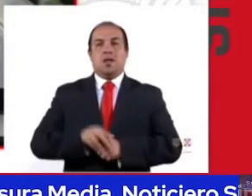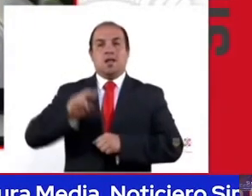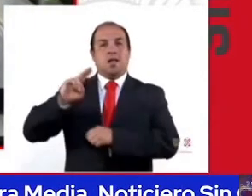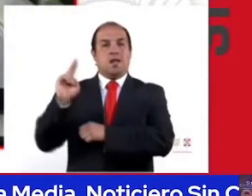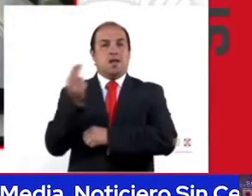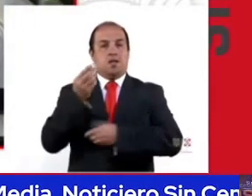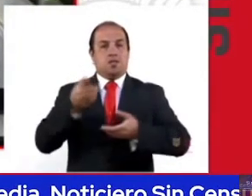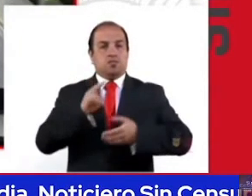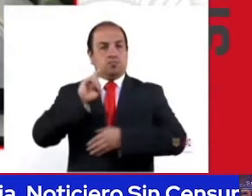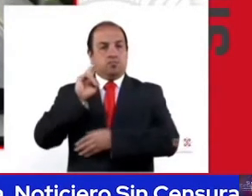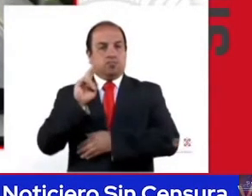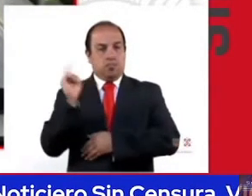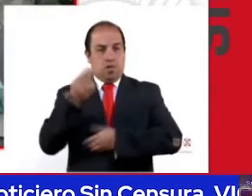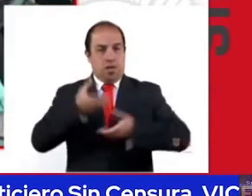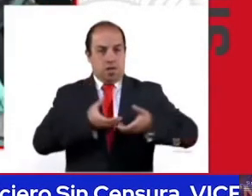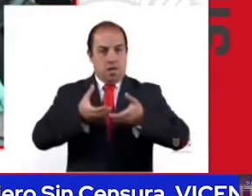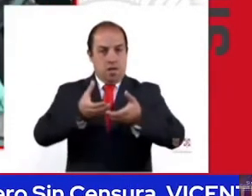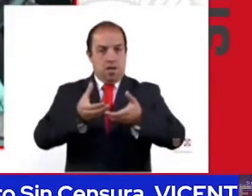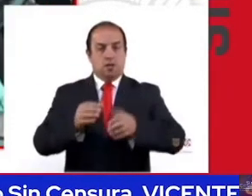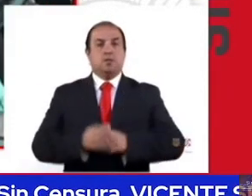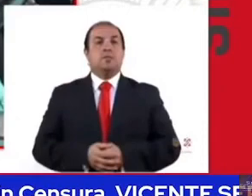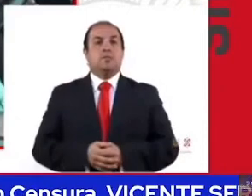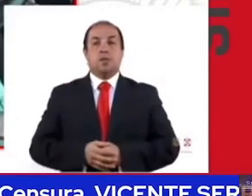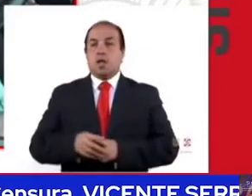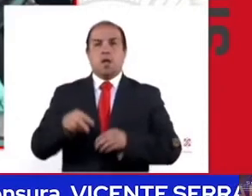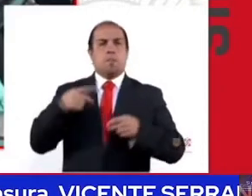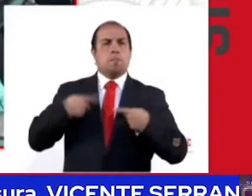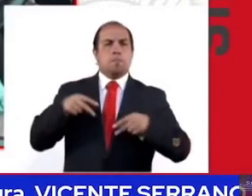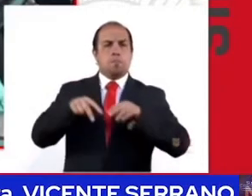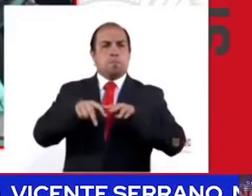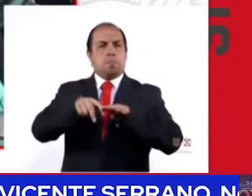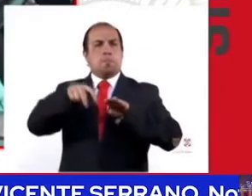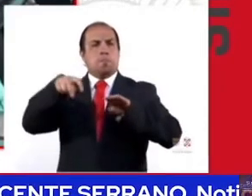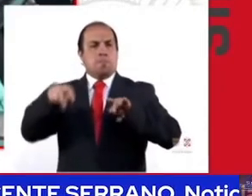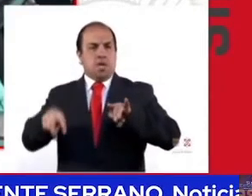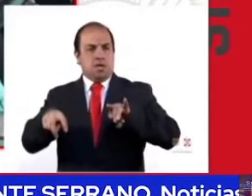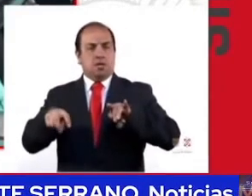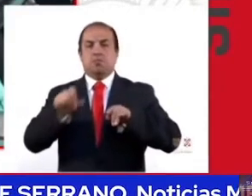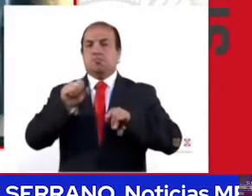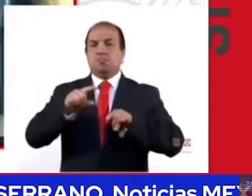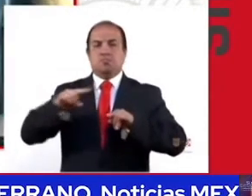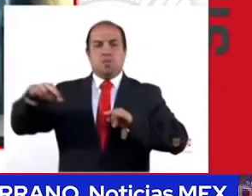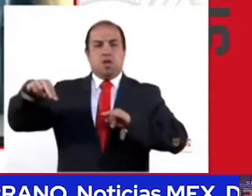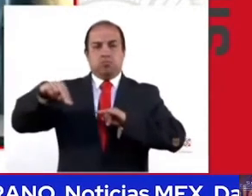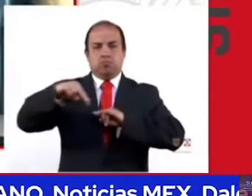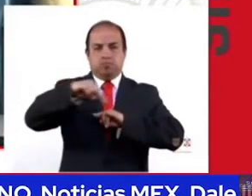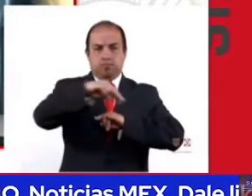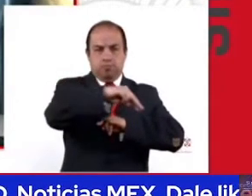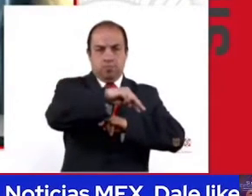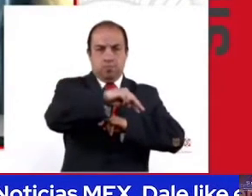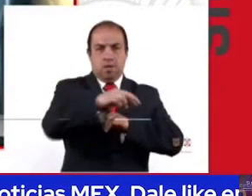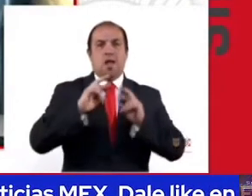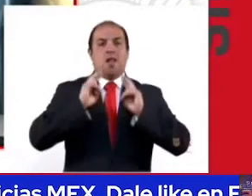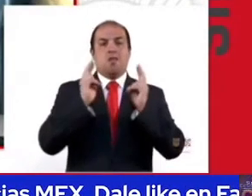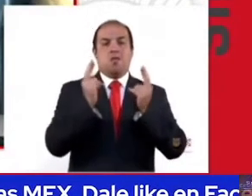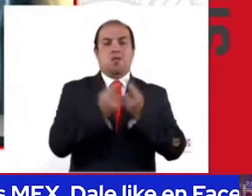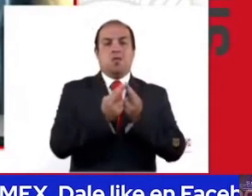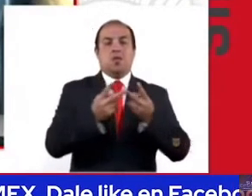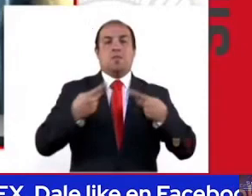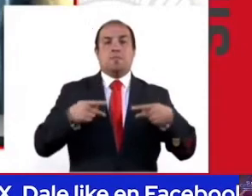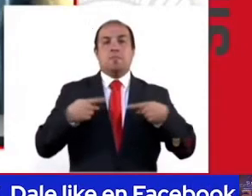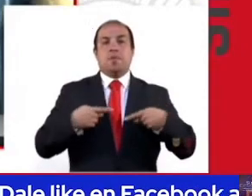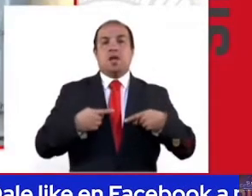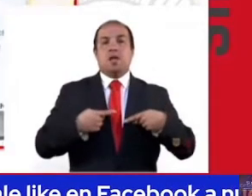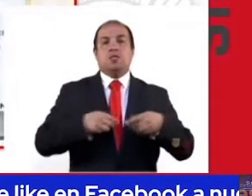Quevedo, del cual desciende una persona, misma que se observa que cruza Avenida Universidad para reunirse con el conductor de la